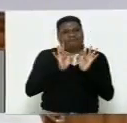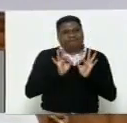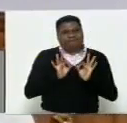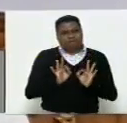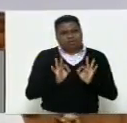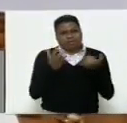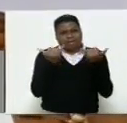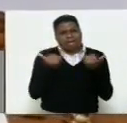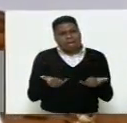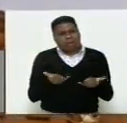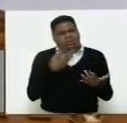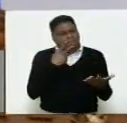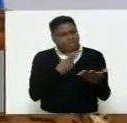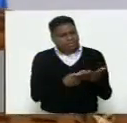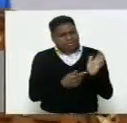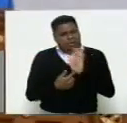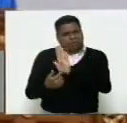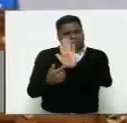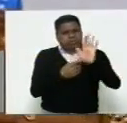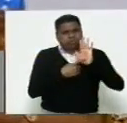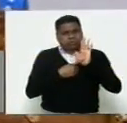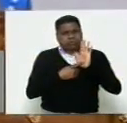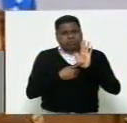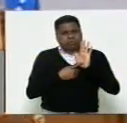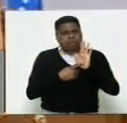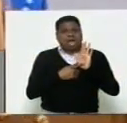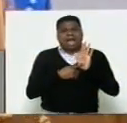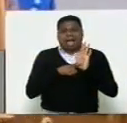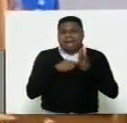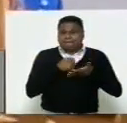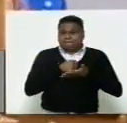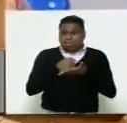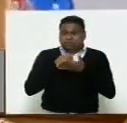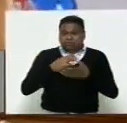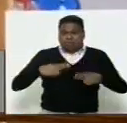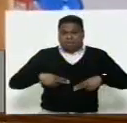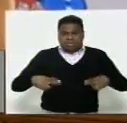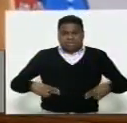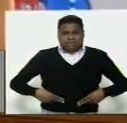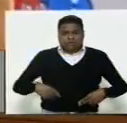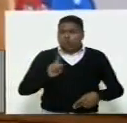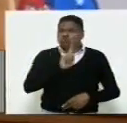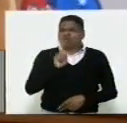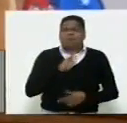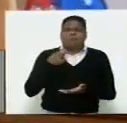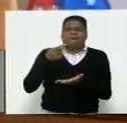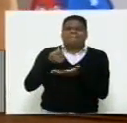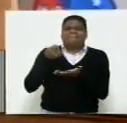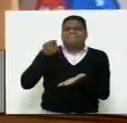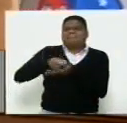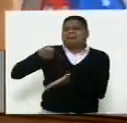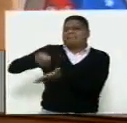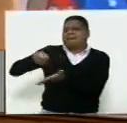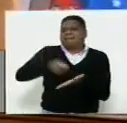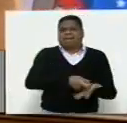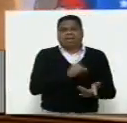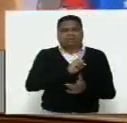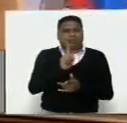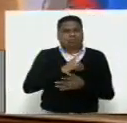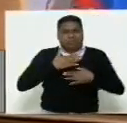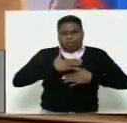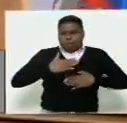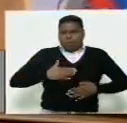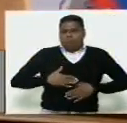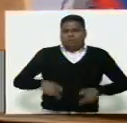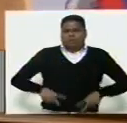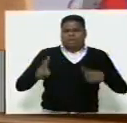está planteado aquí de humanización del parto y del nacimiento, de desmercantilización del cuerpo y de la vida de las mujeres y